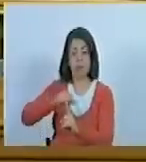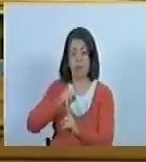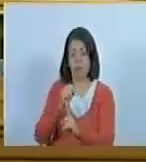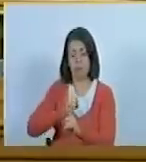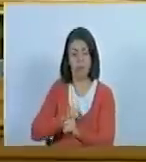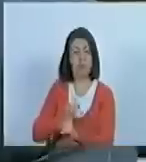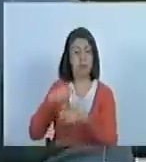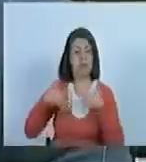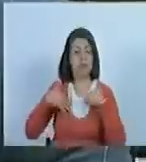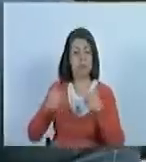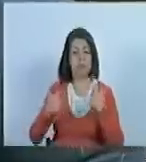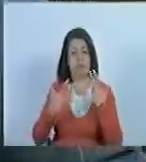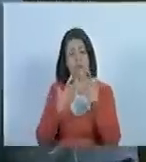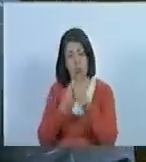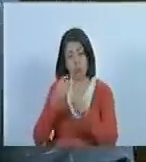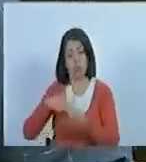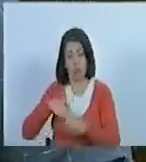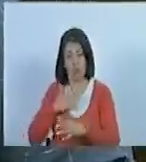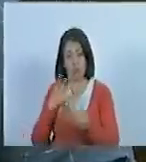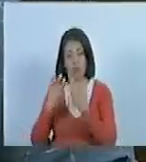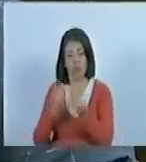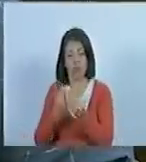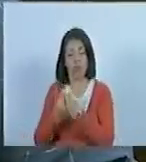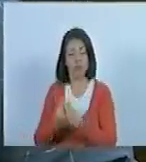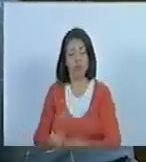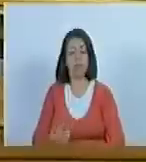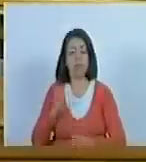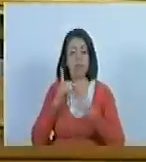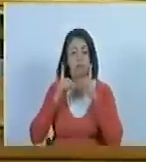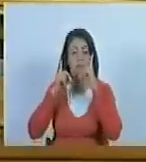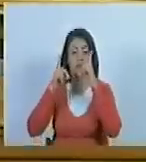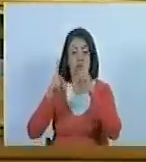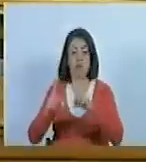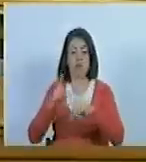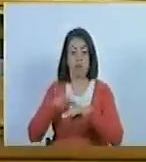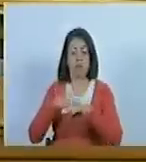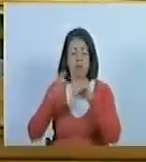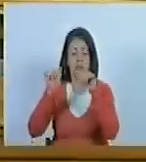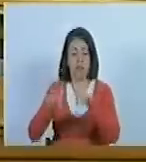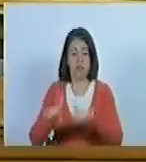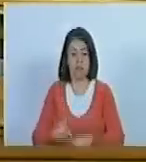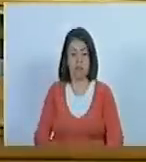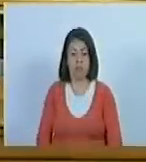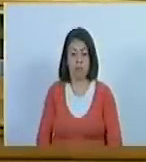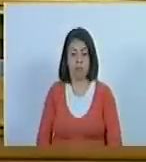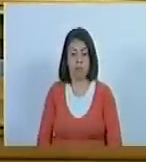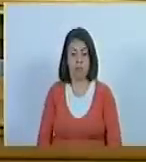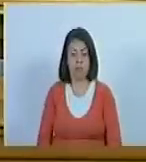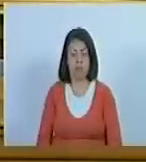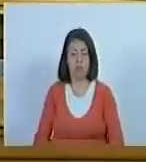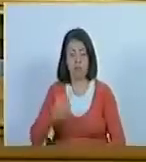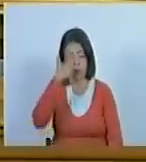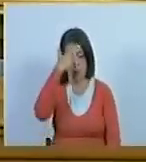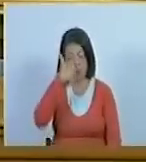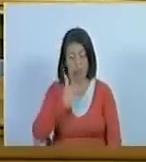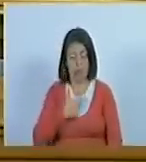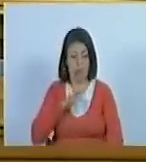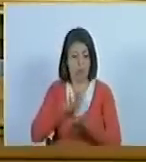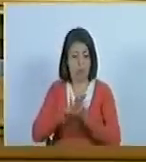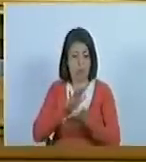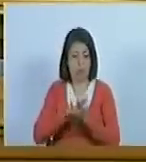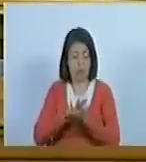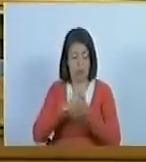personal de salud, que también tienen derecho a un trato digno, que tienen derecho a que su integridad física